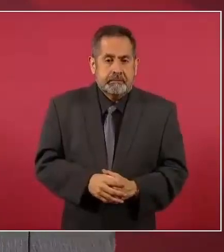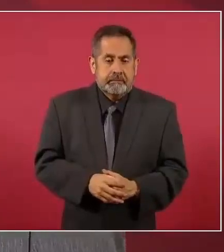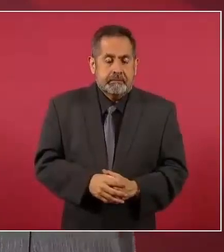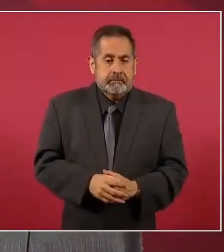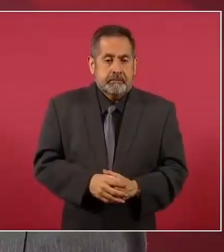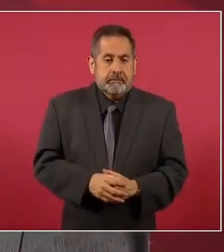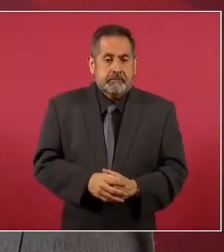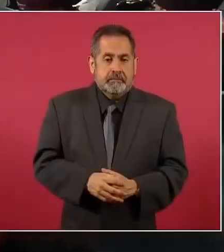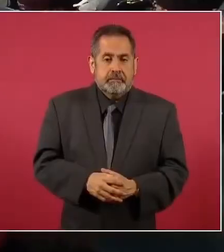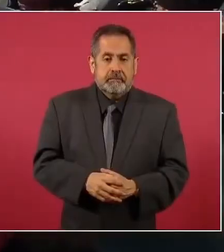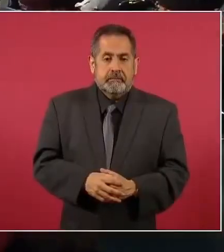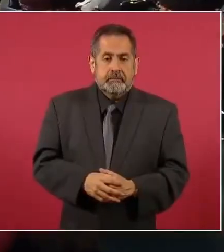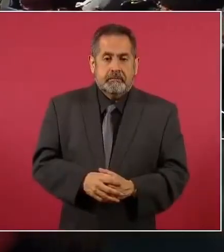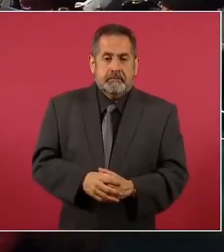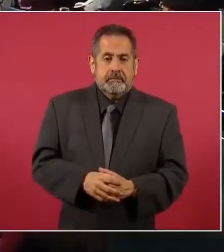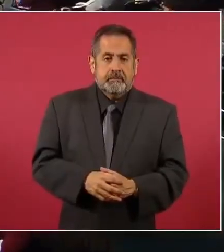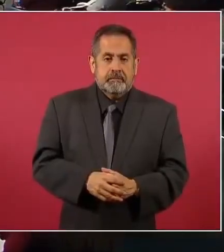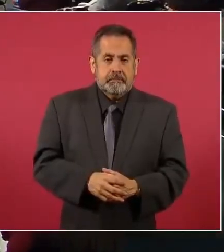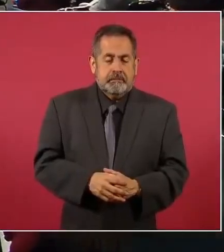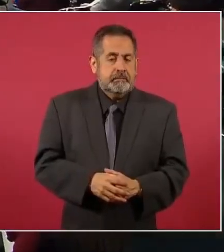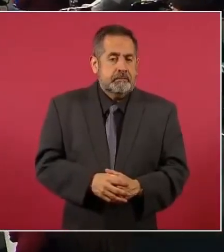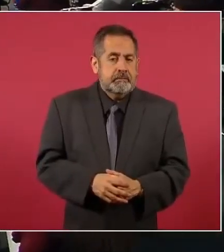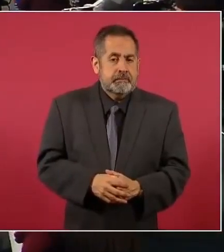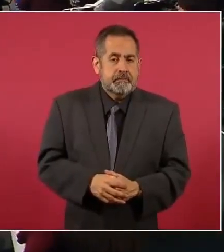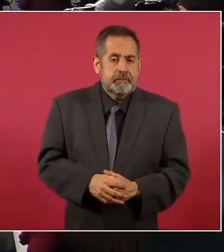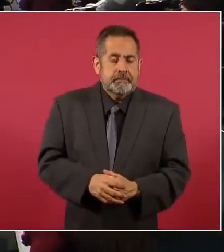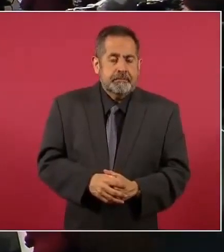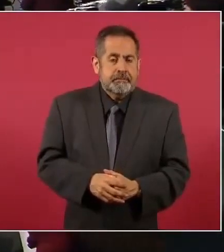de que hay una